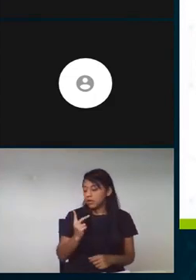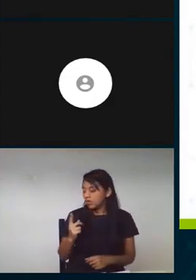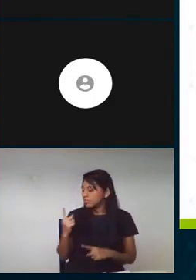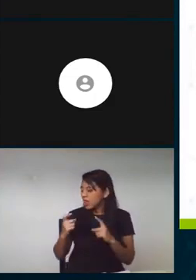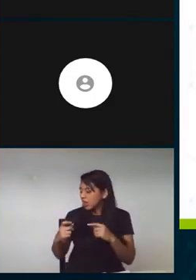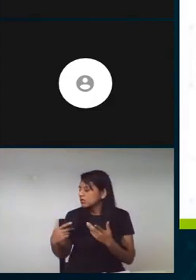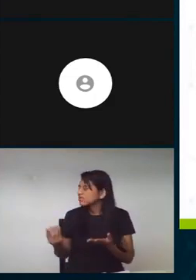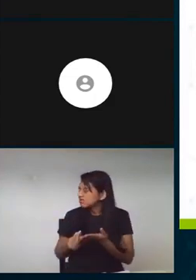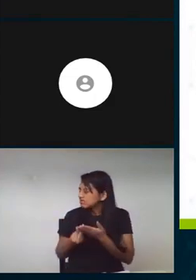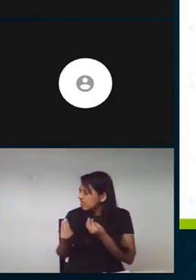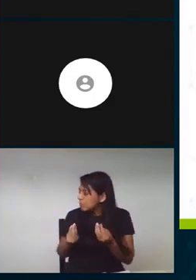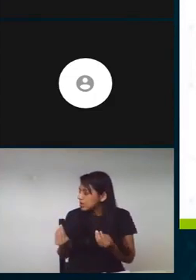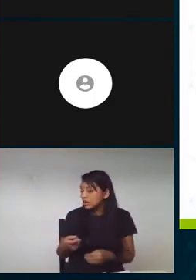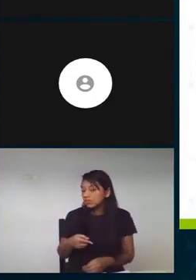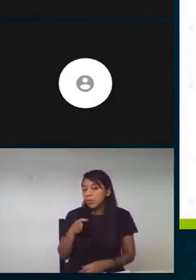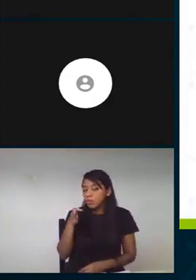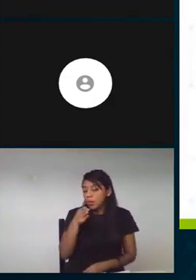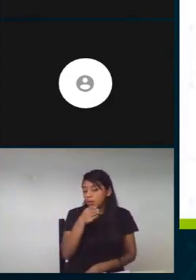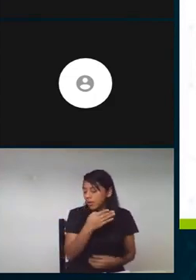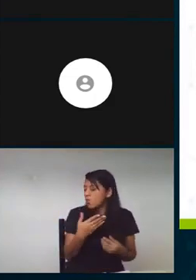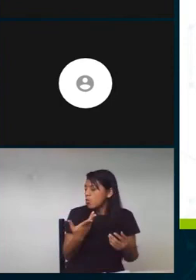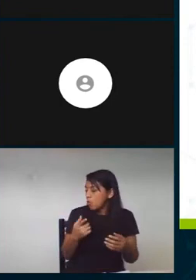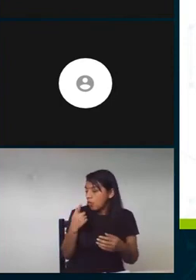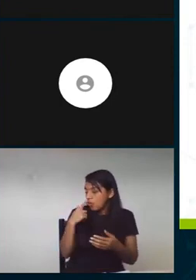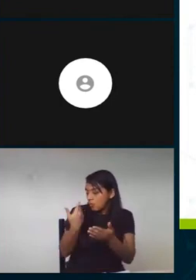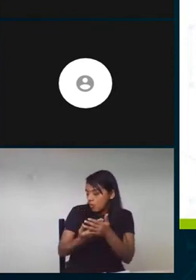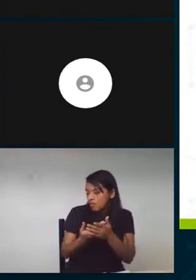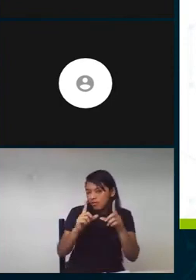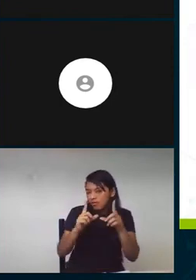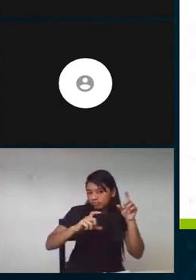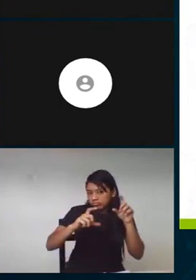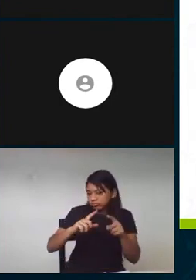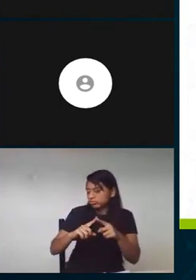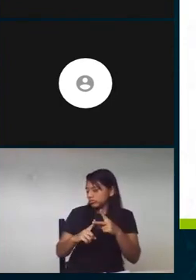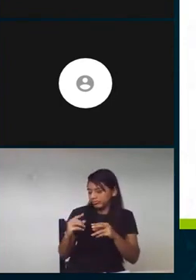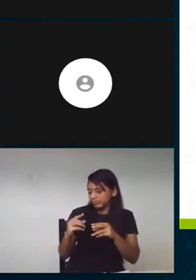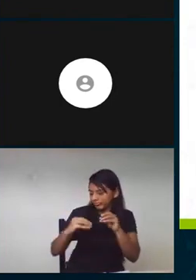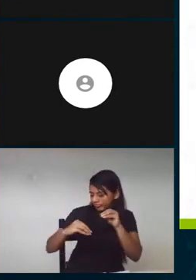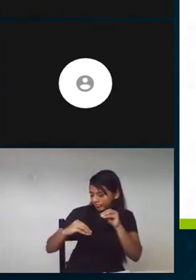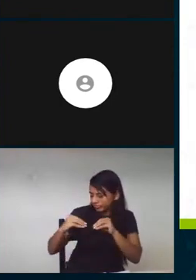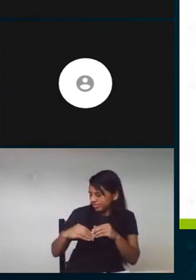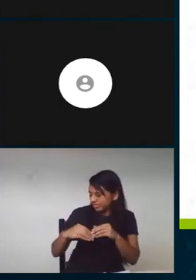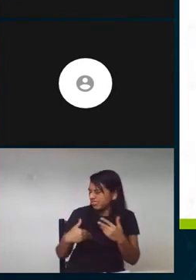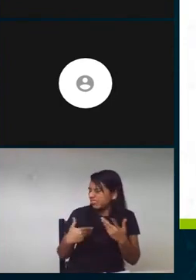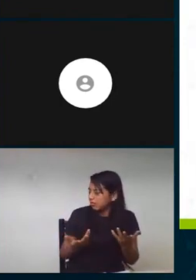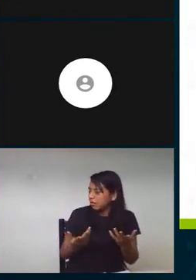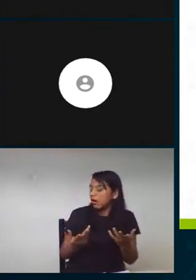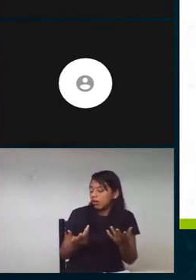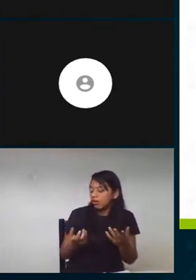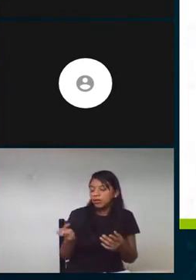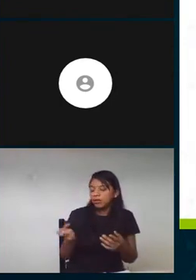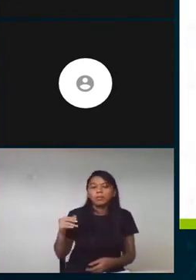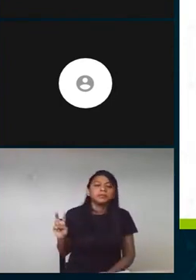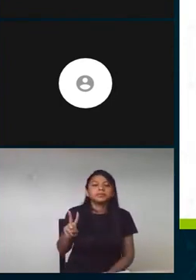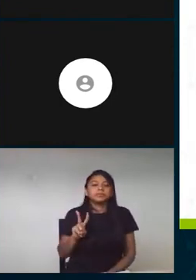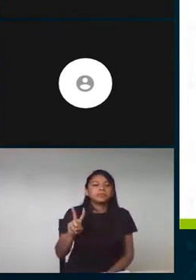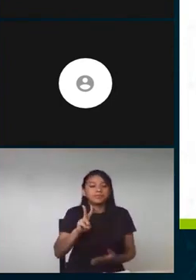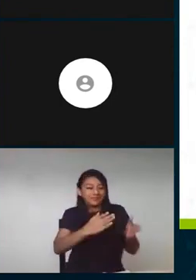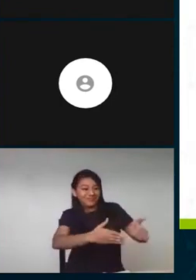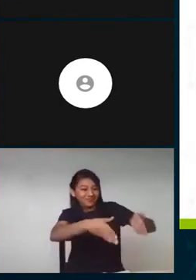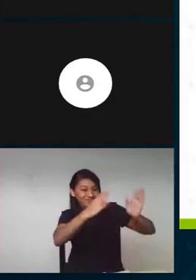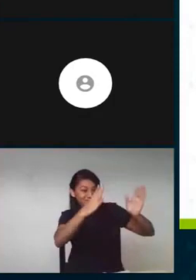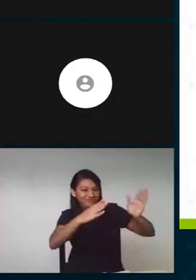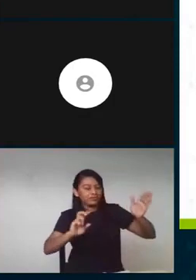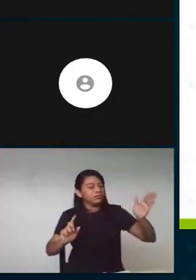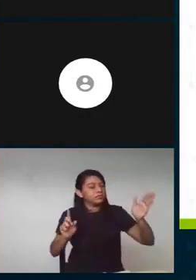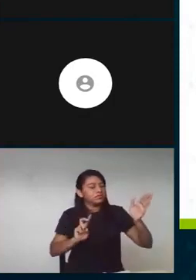problemática mayor que se está presentando y fuimos a un edificio, lo revisamos, miramos el chute. En la primera imagen